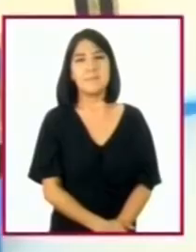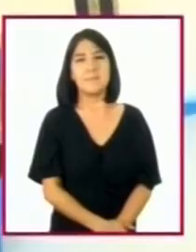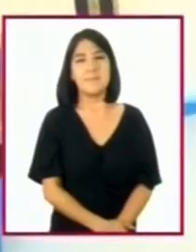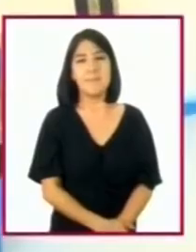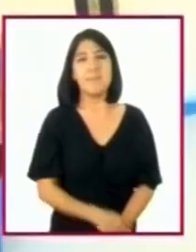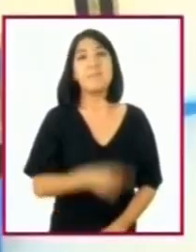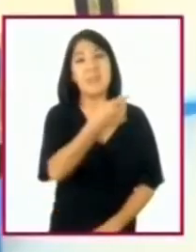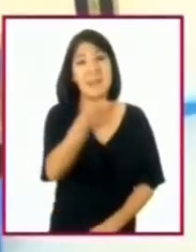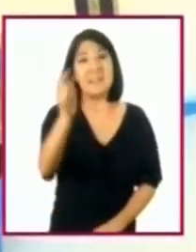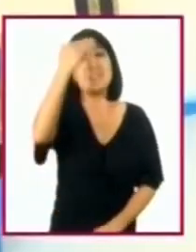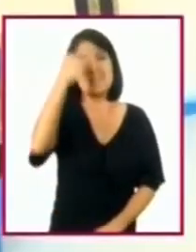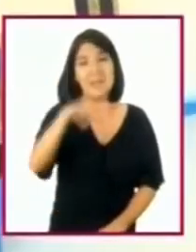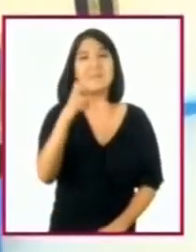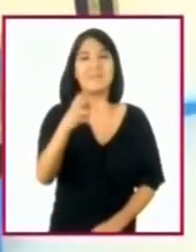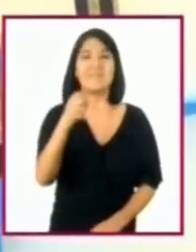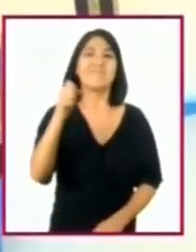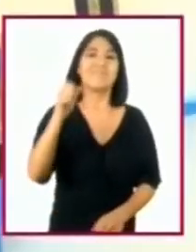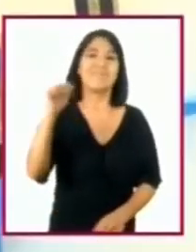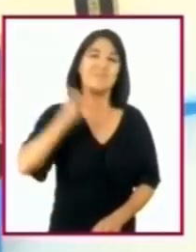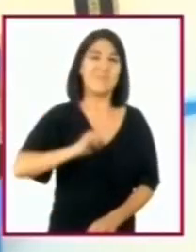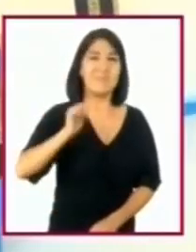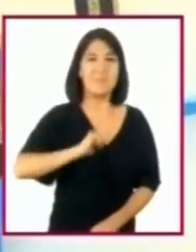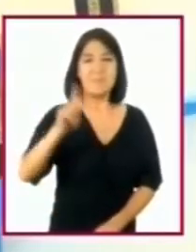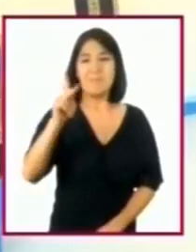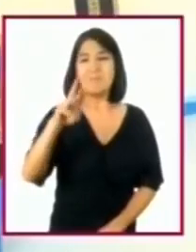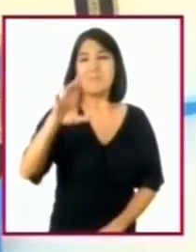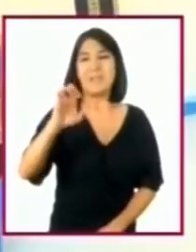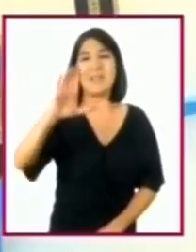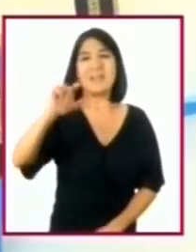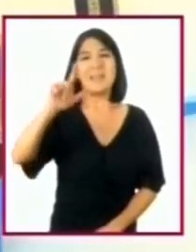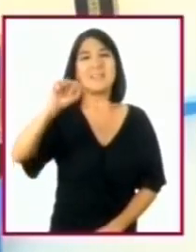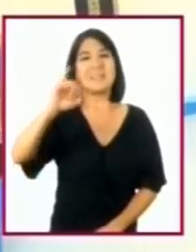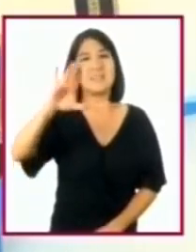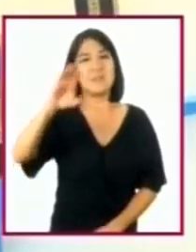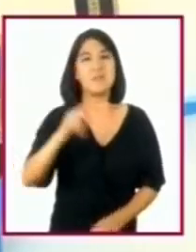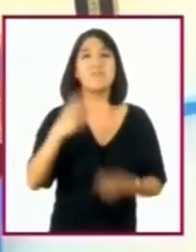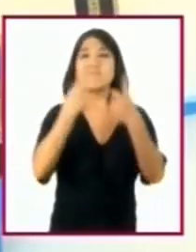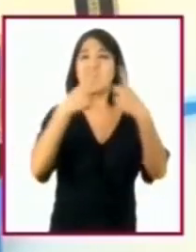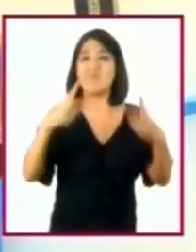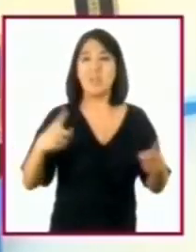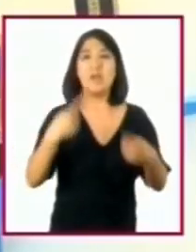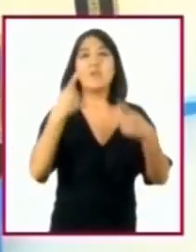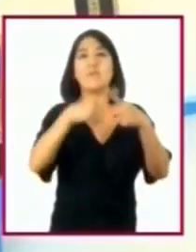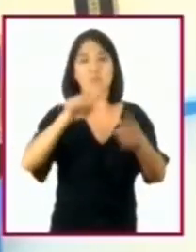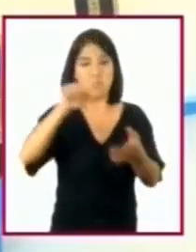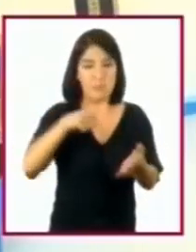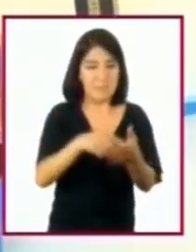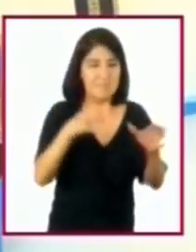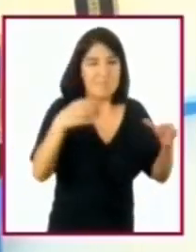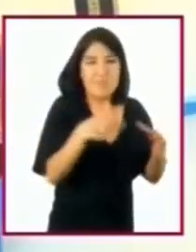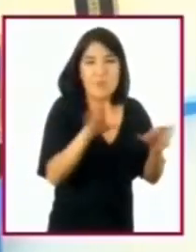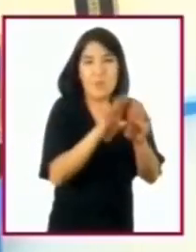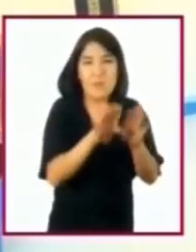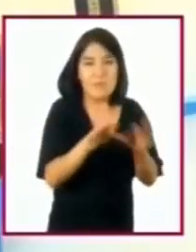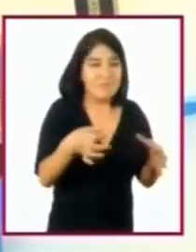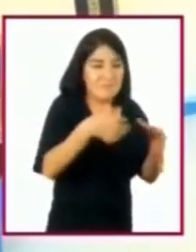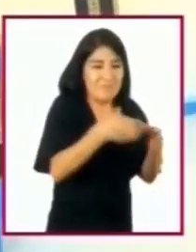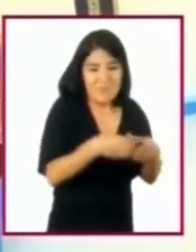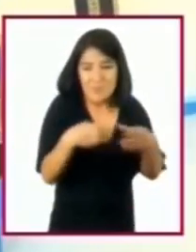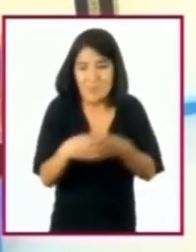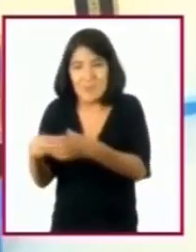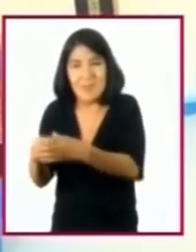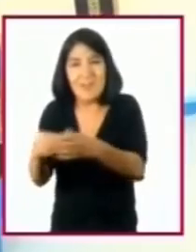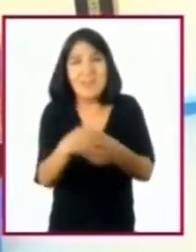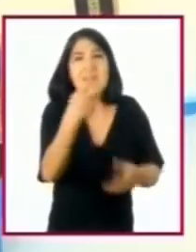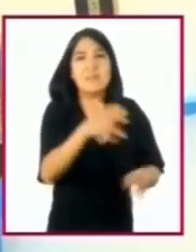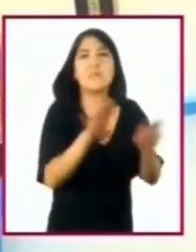Se sabe que hacia finales del periodo preclásico se desarrollaron varios núcleos de población donde se fueron forjando algunos